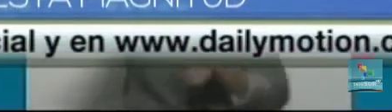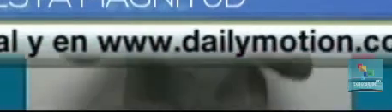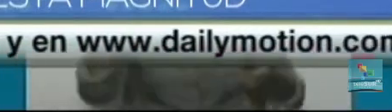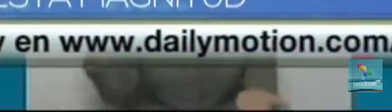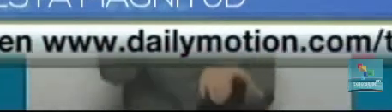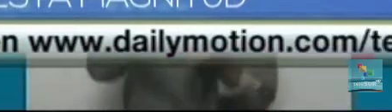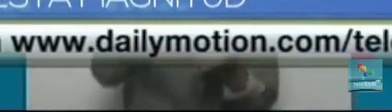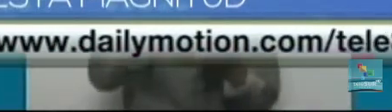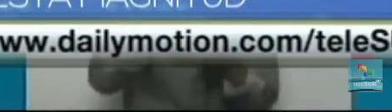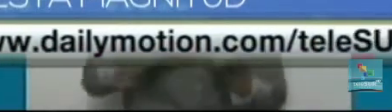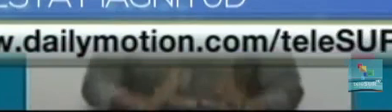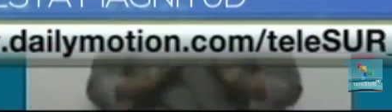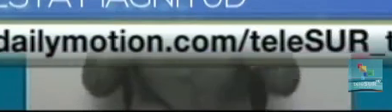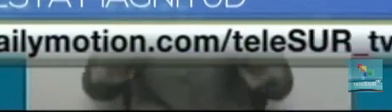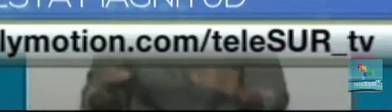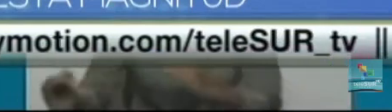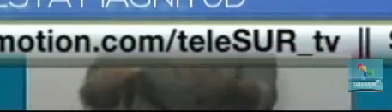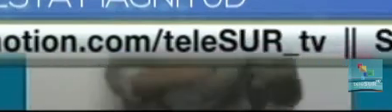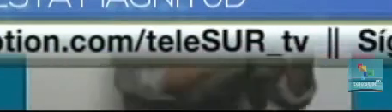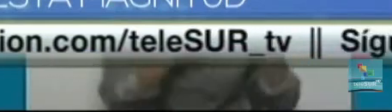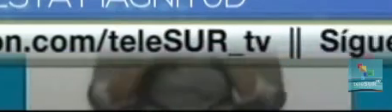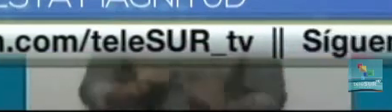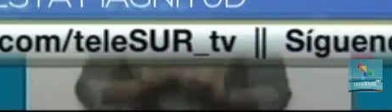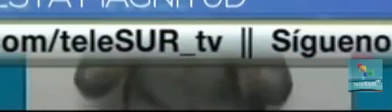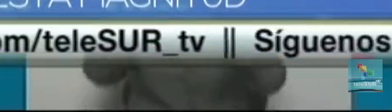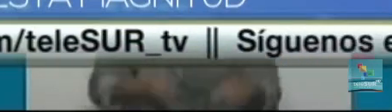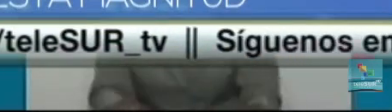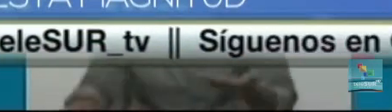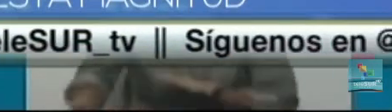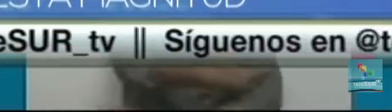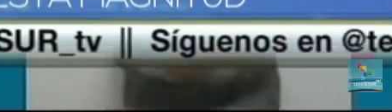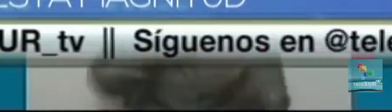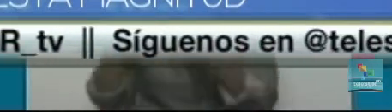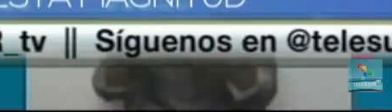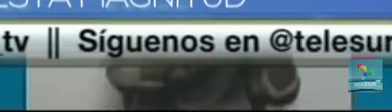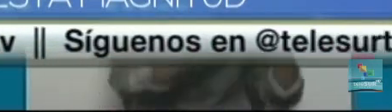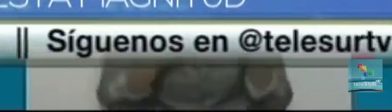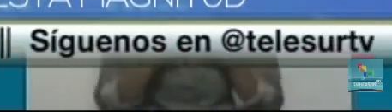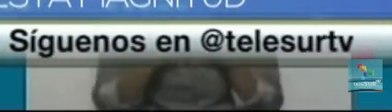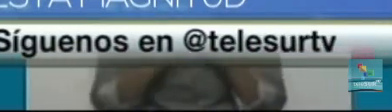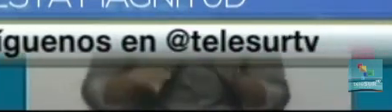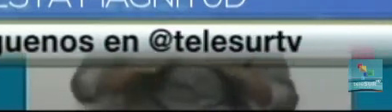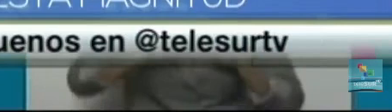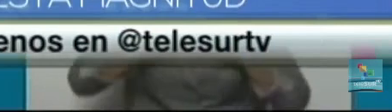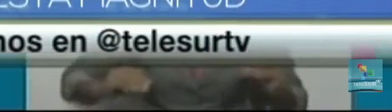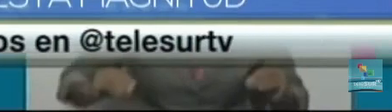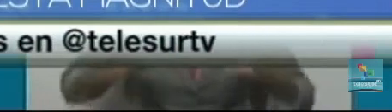nosotros tomemos una decisión colectiva. Una decisión como país, hacer